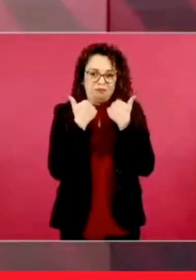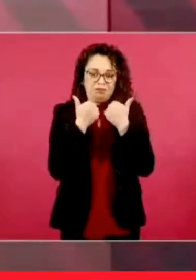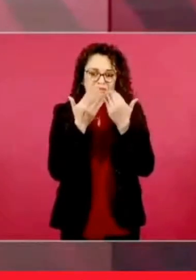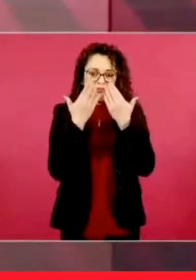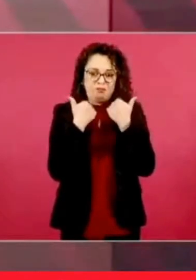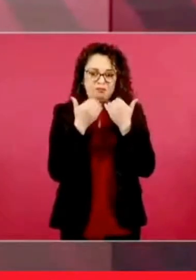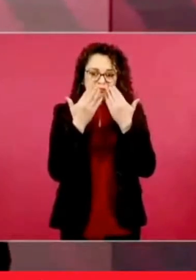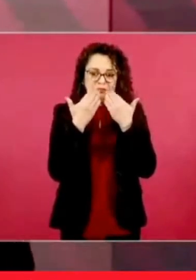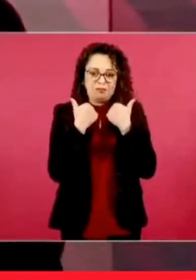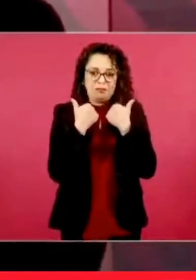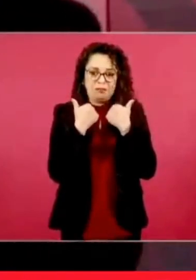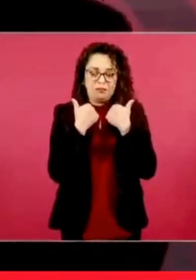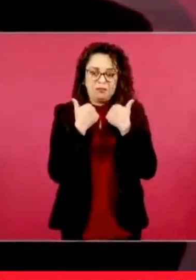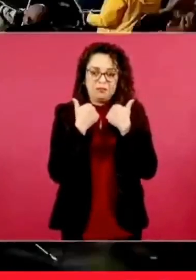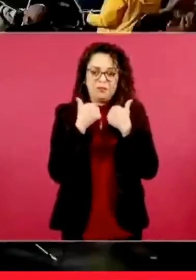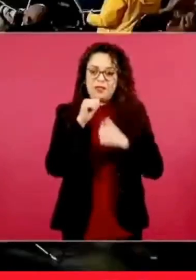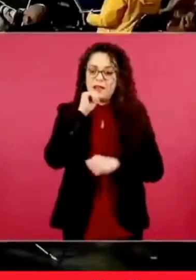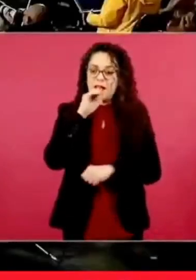era